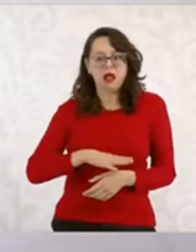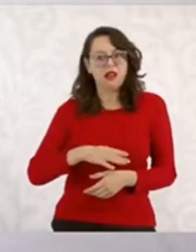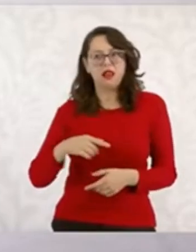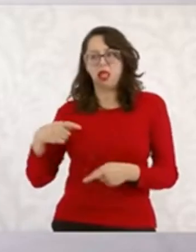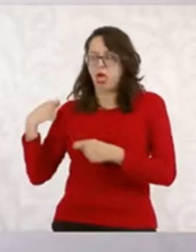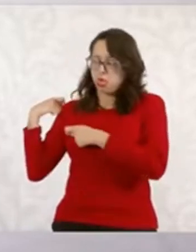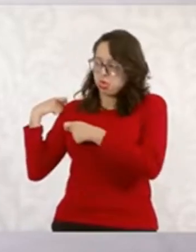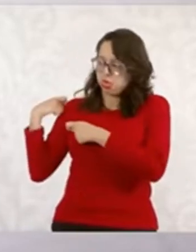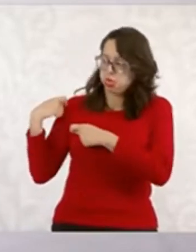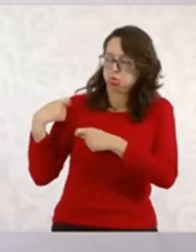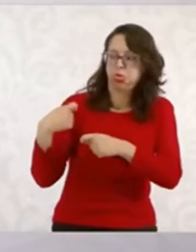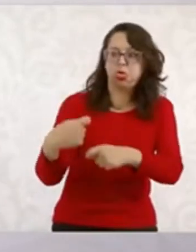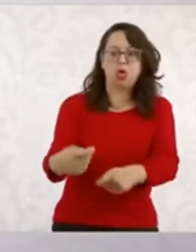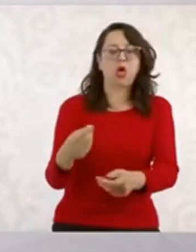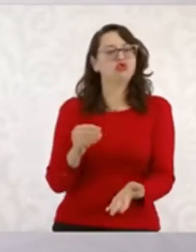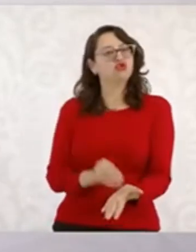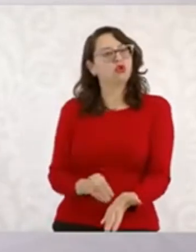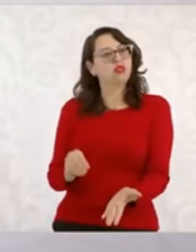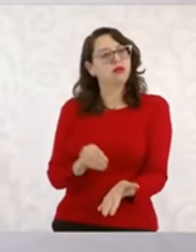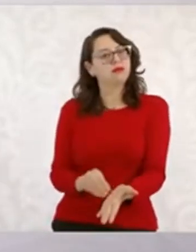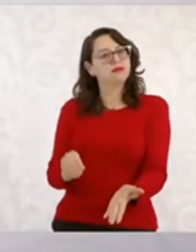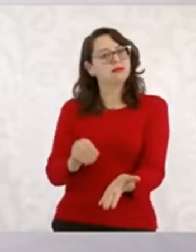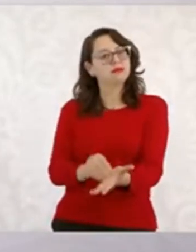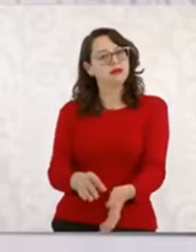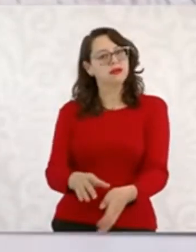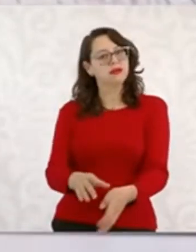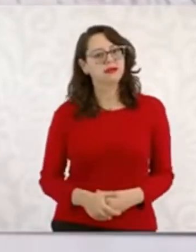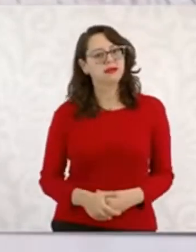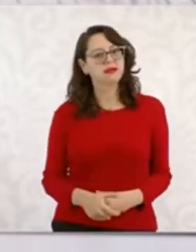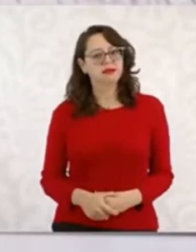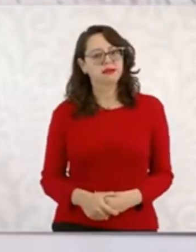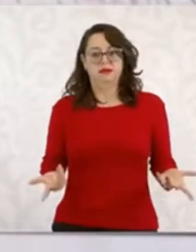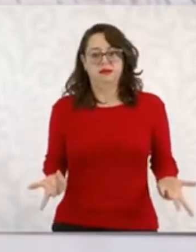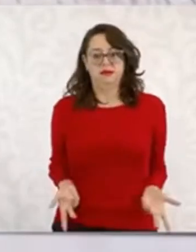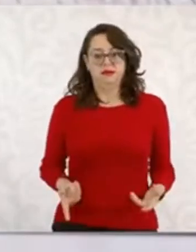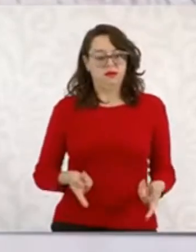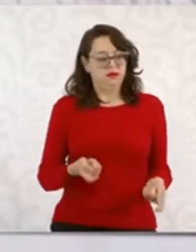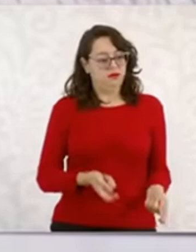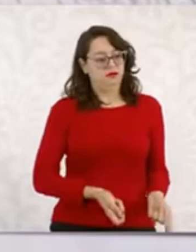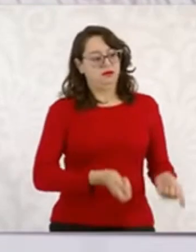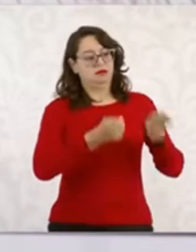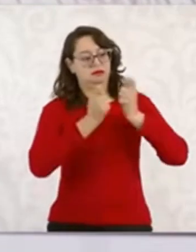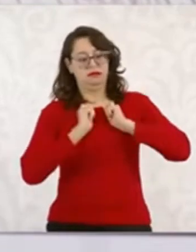Ahora, nosotros estamos muy orgullosos de lo que se ha hecho en 7 años.